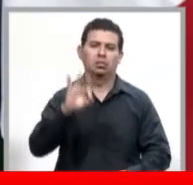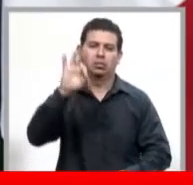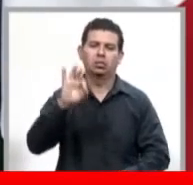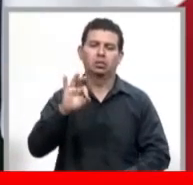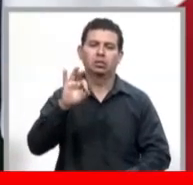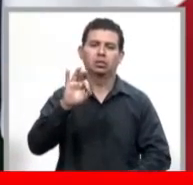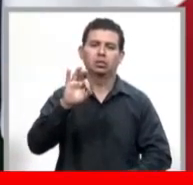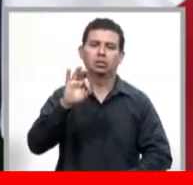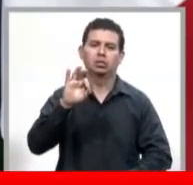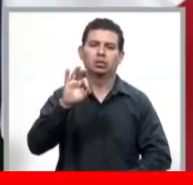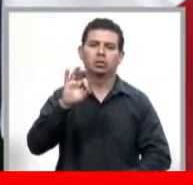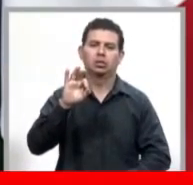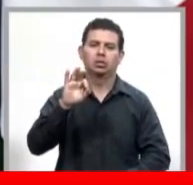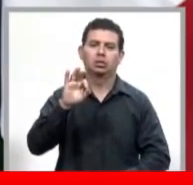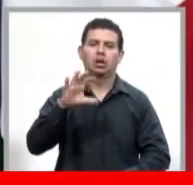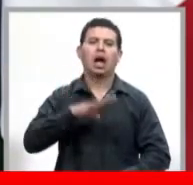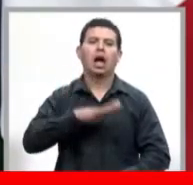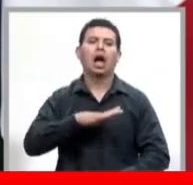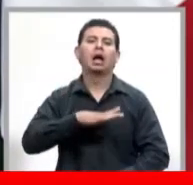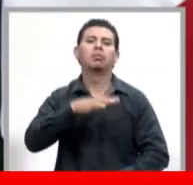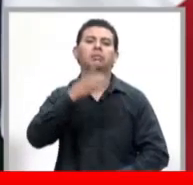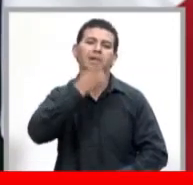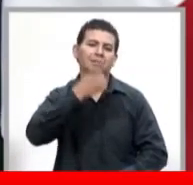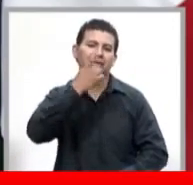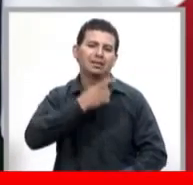60% han tenido diabetes.